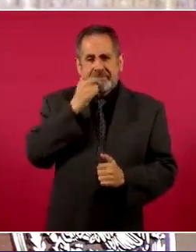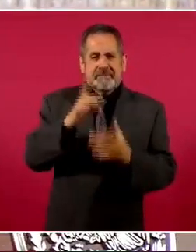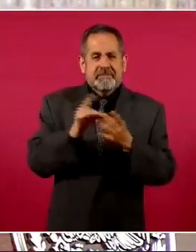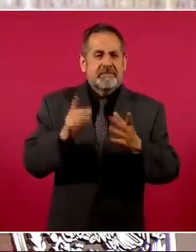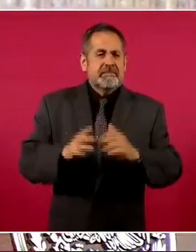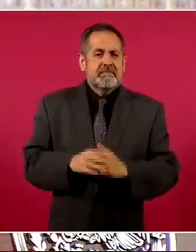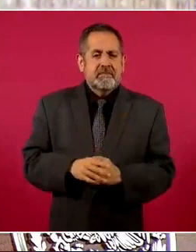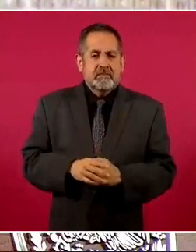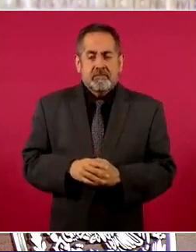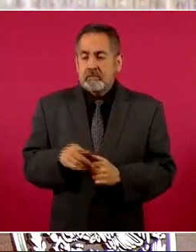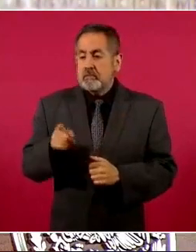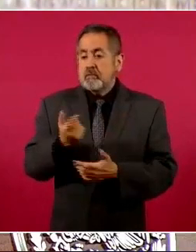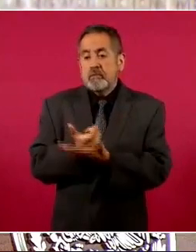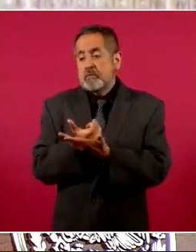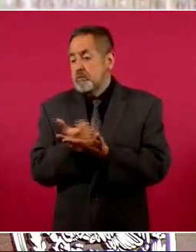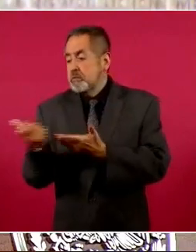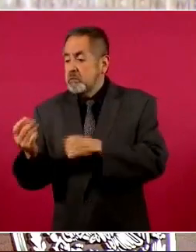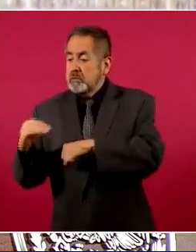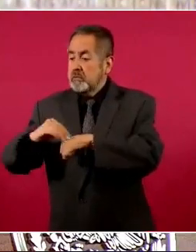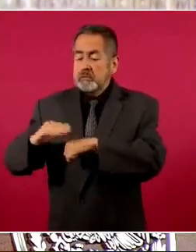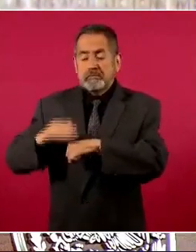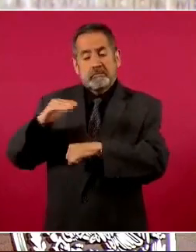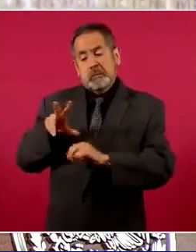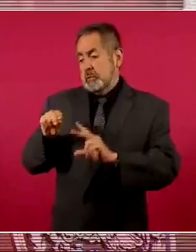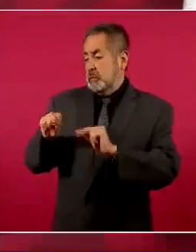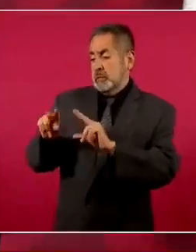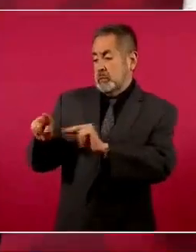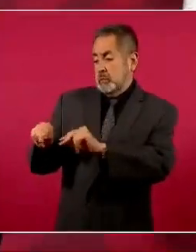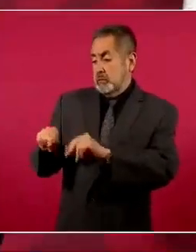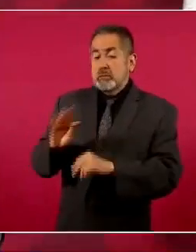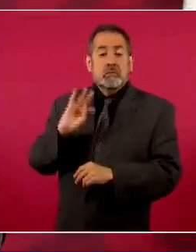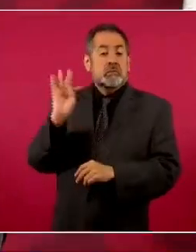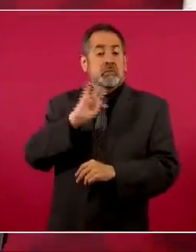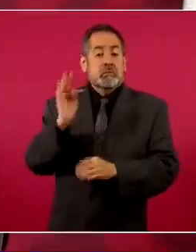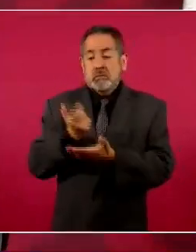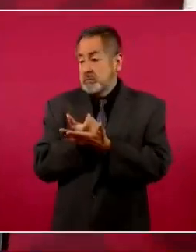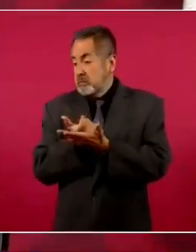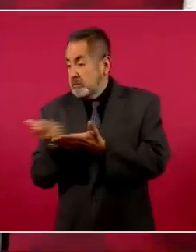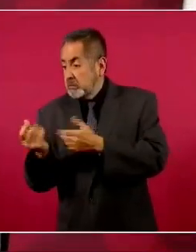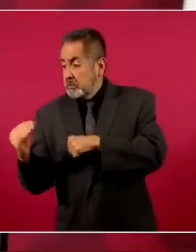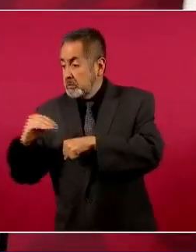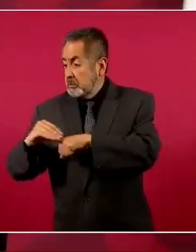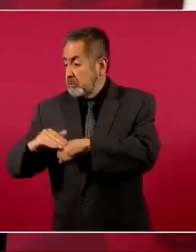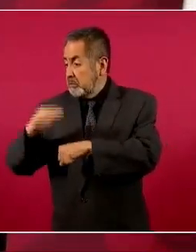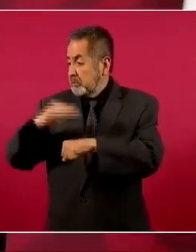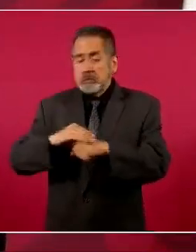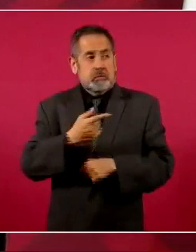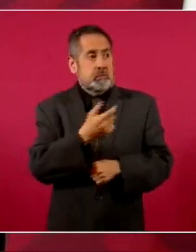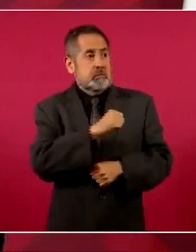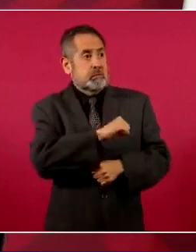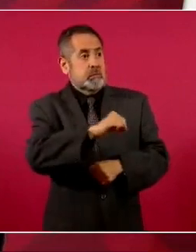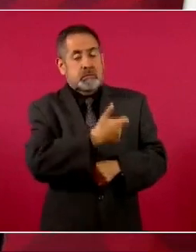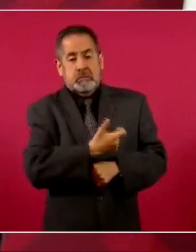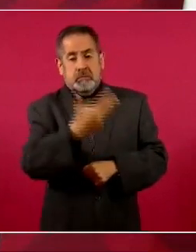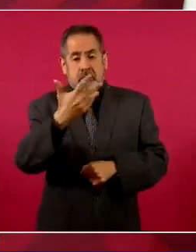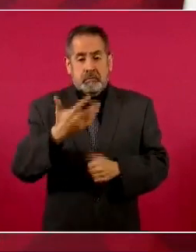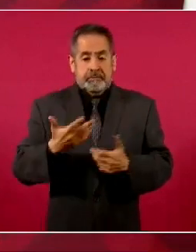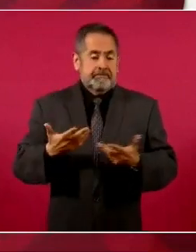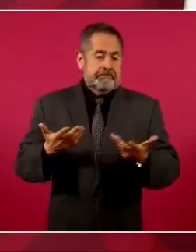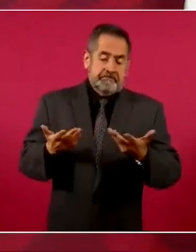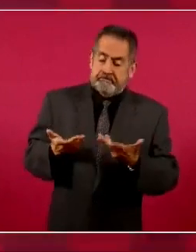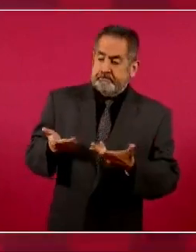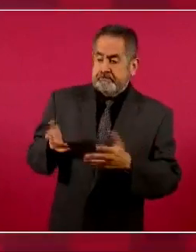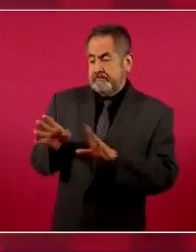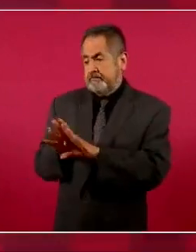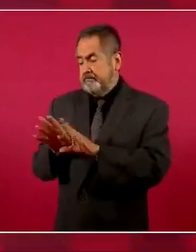No aumente los salarios porque va a haber inflación si aumentan los